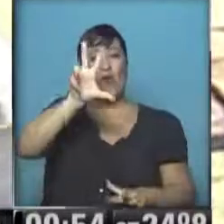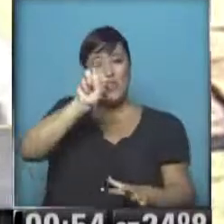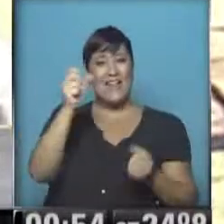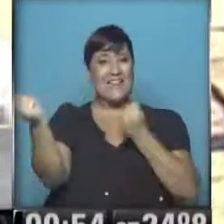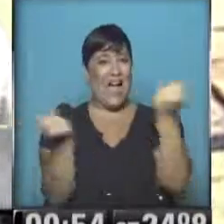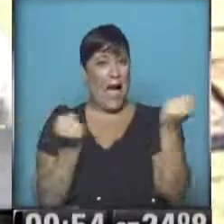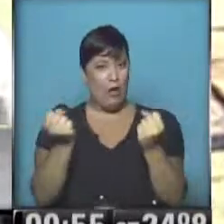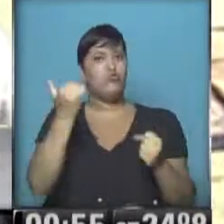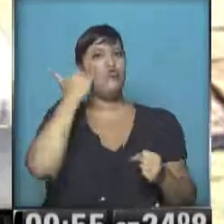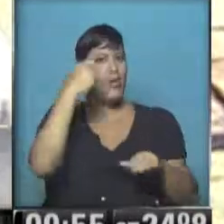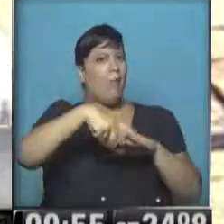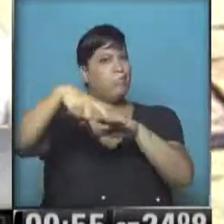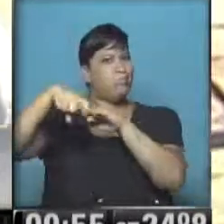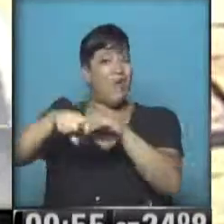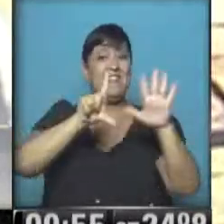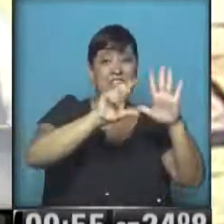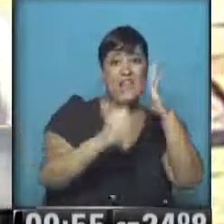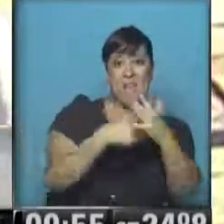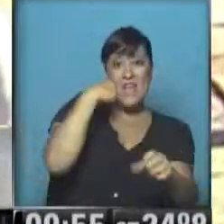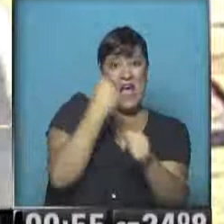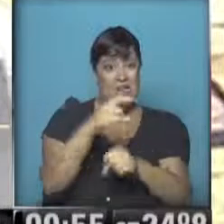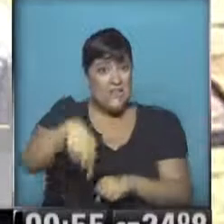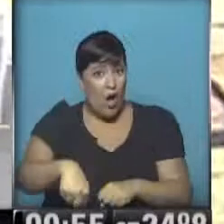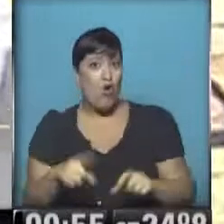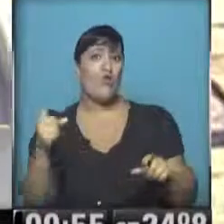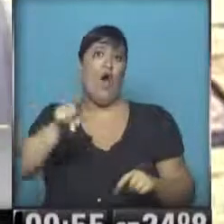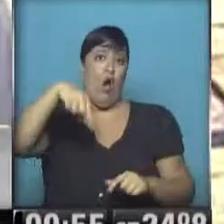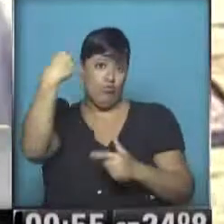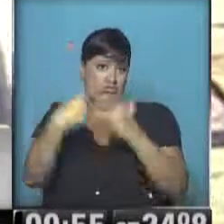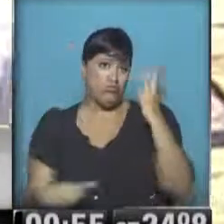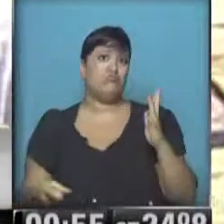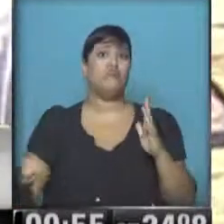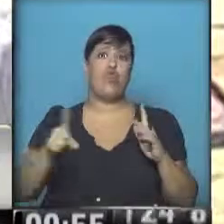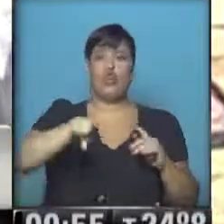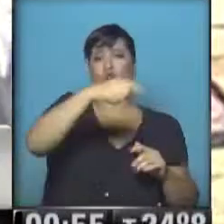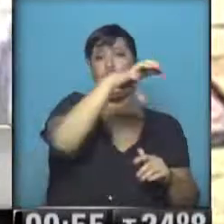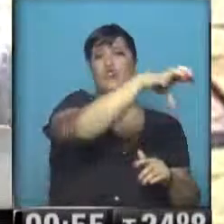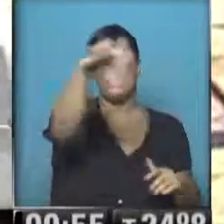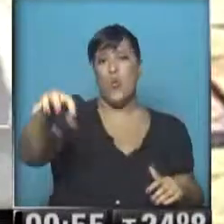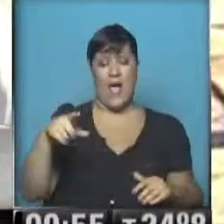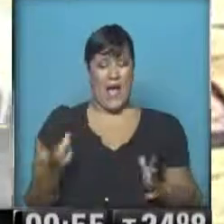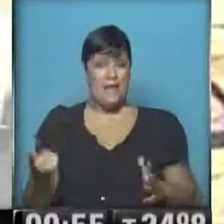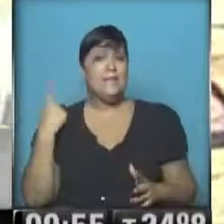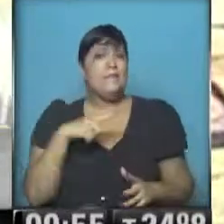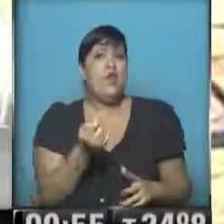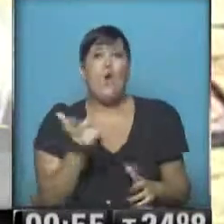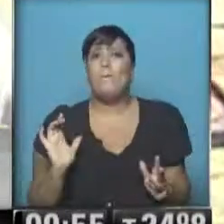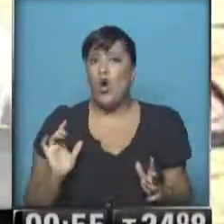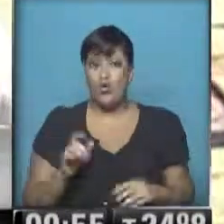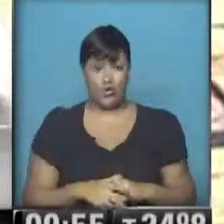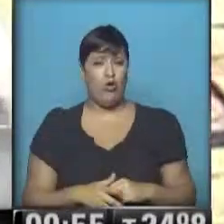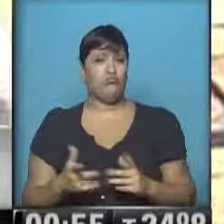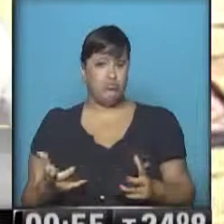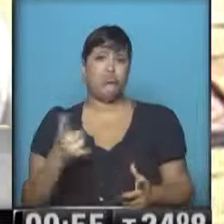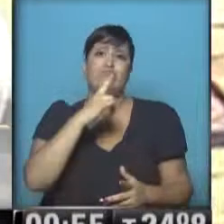los que fueron traídos a esta playa otros serán los que llegan a otras de las playas de la ciudad de buenos aires pero son muy pocos los que vienen se